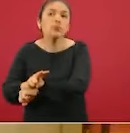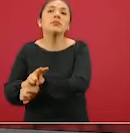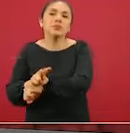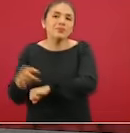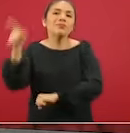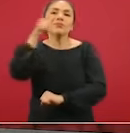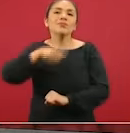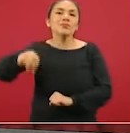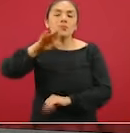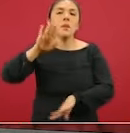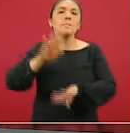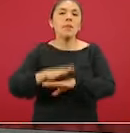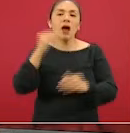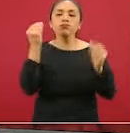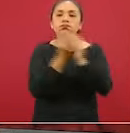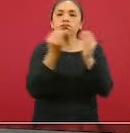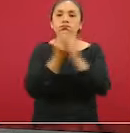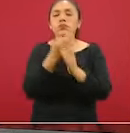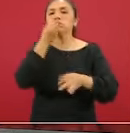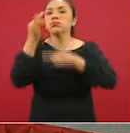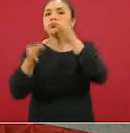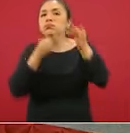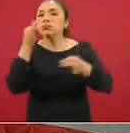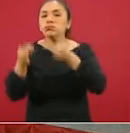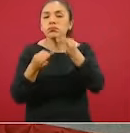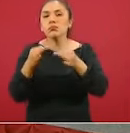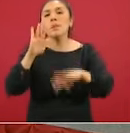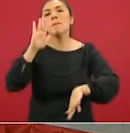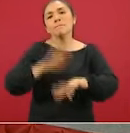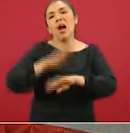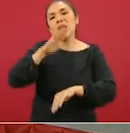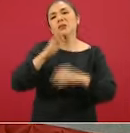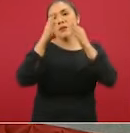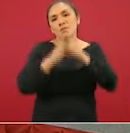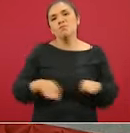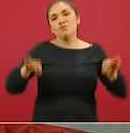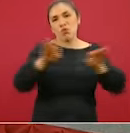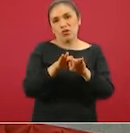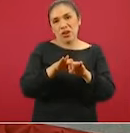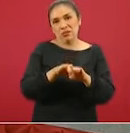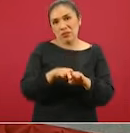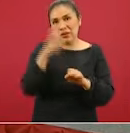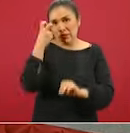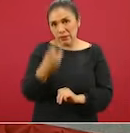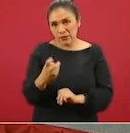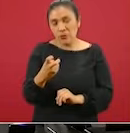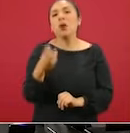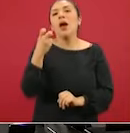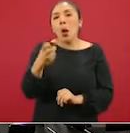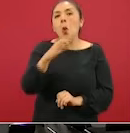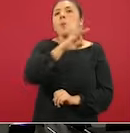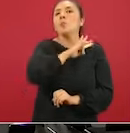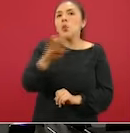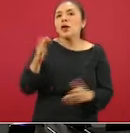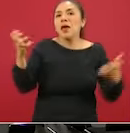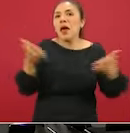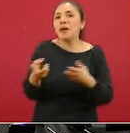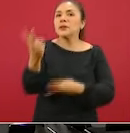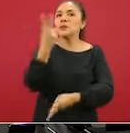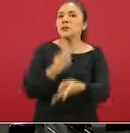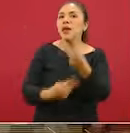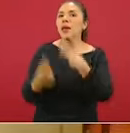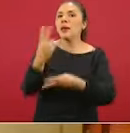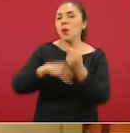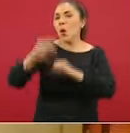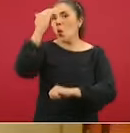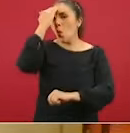lo tanto una actividad de clasificación y notificación bastante importante, ¿sí? Y que ha permitido en su momento entonces conocer qué es